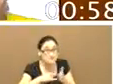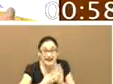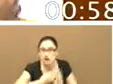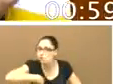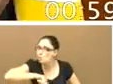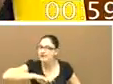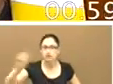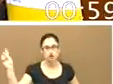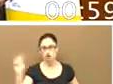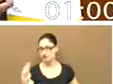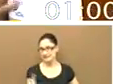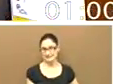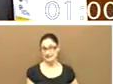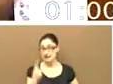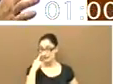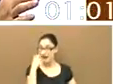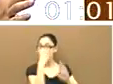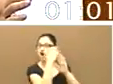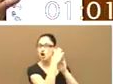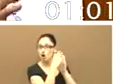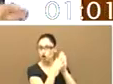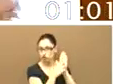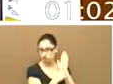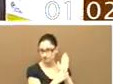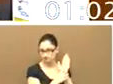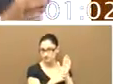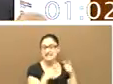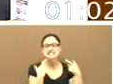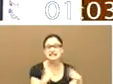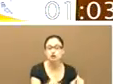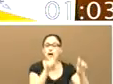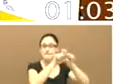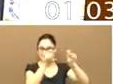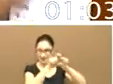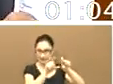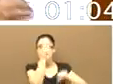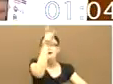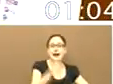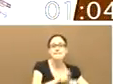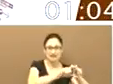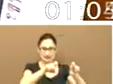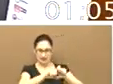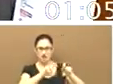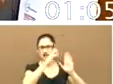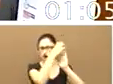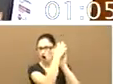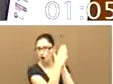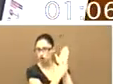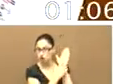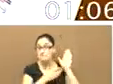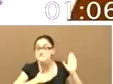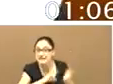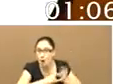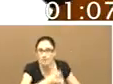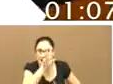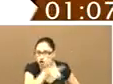de todos aquí están los logotipos del sector empresarial de los empresarios de todo el mundo no es nuestro plan